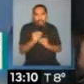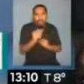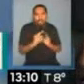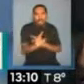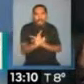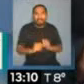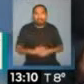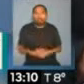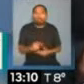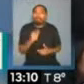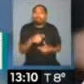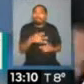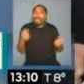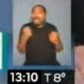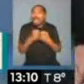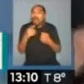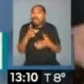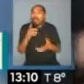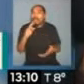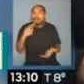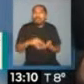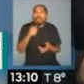que hacemos en la AFIP.